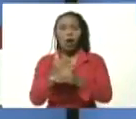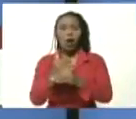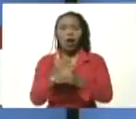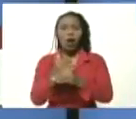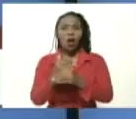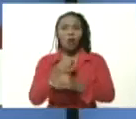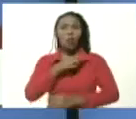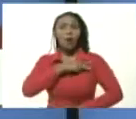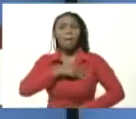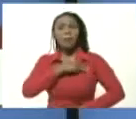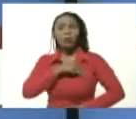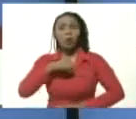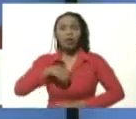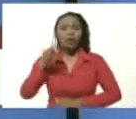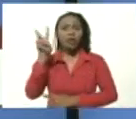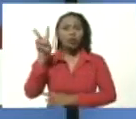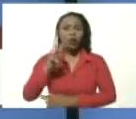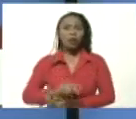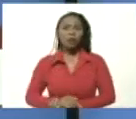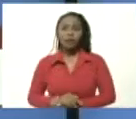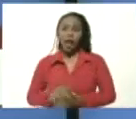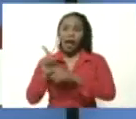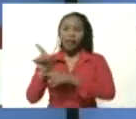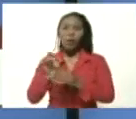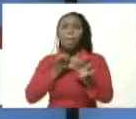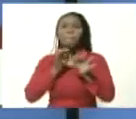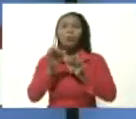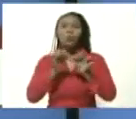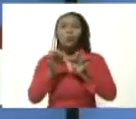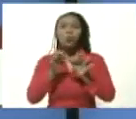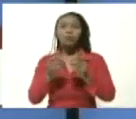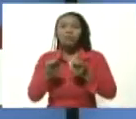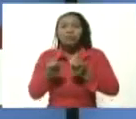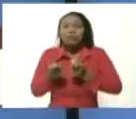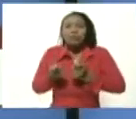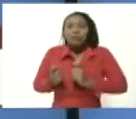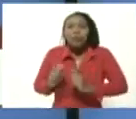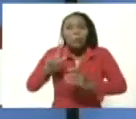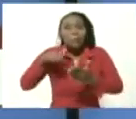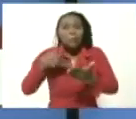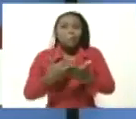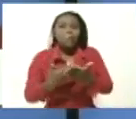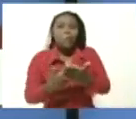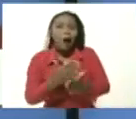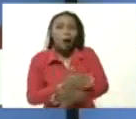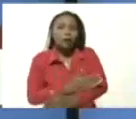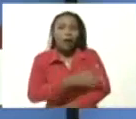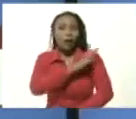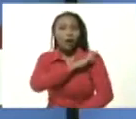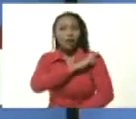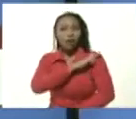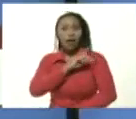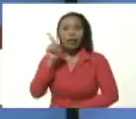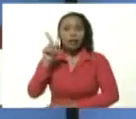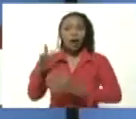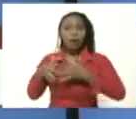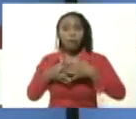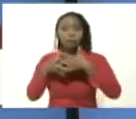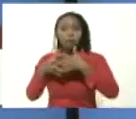una misión a Venezuela. Esto es una explicación, tratando de justificarse ante su jefe, que está en Estados